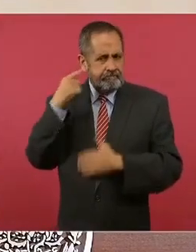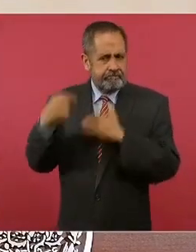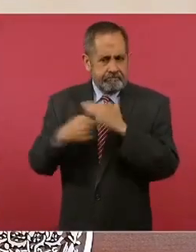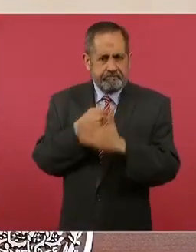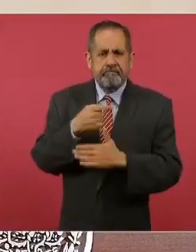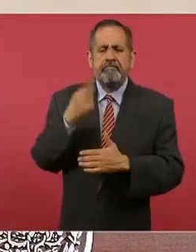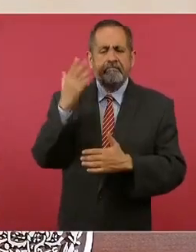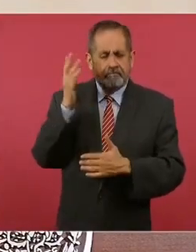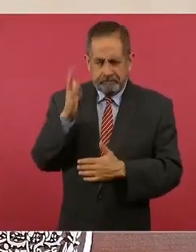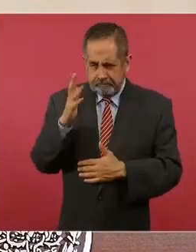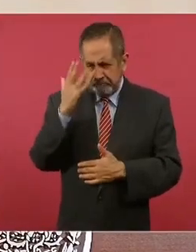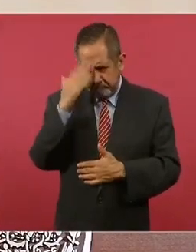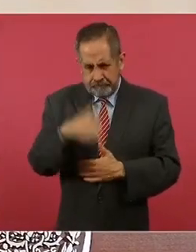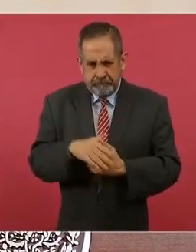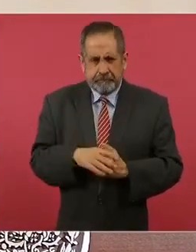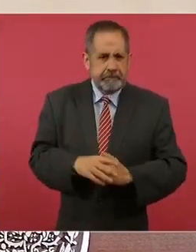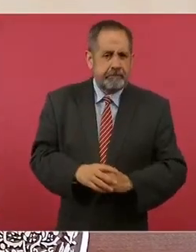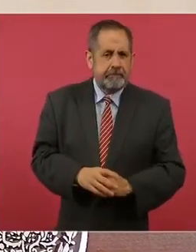que